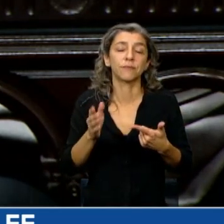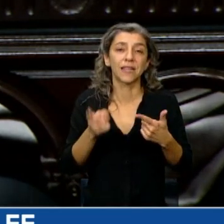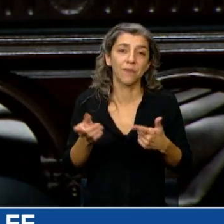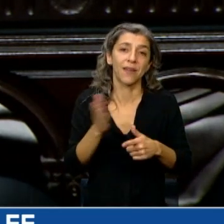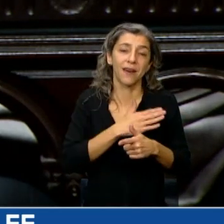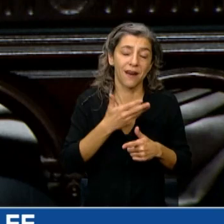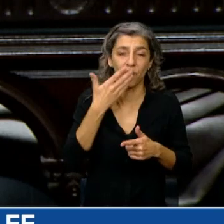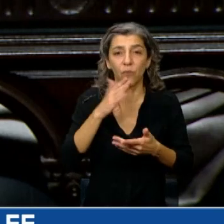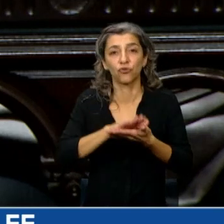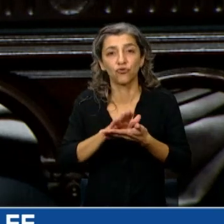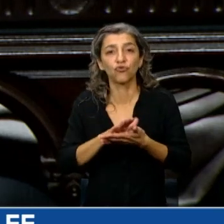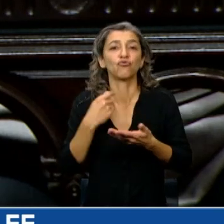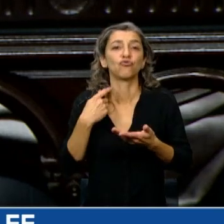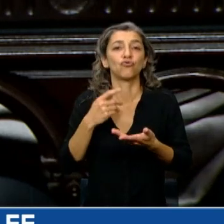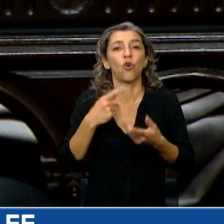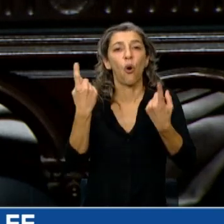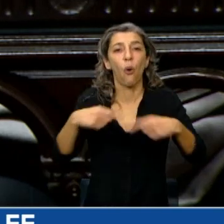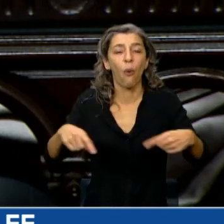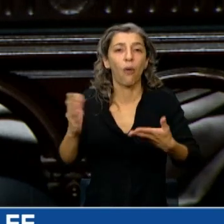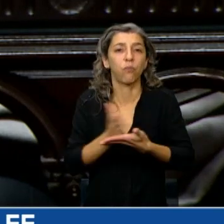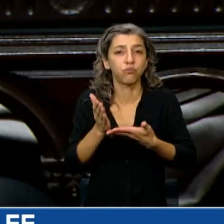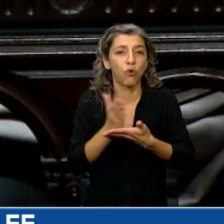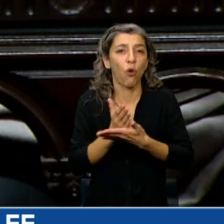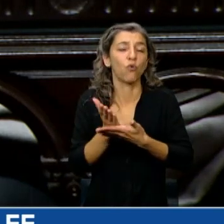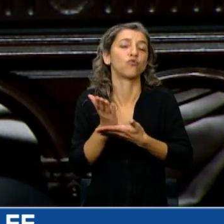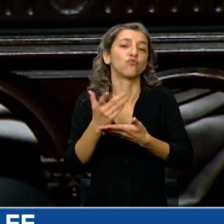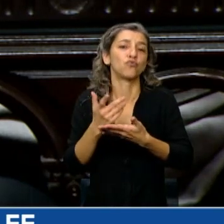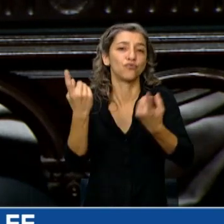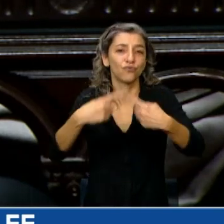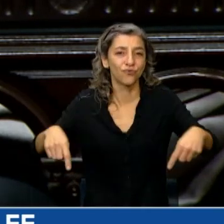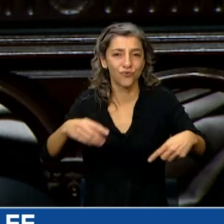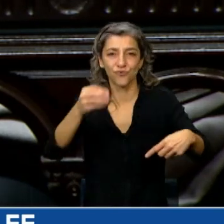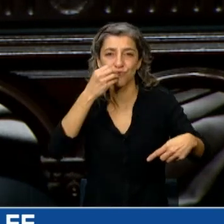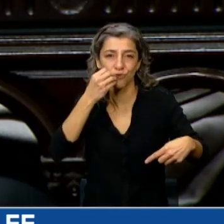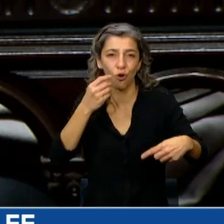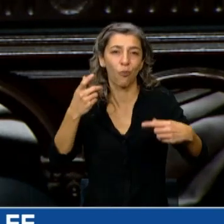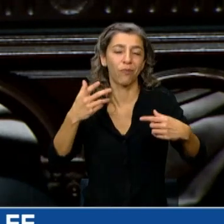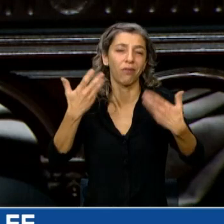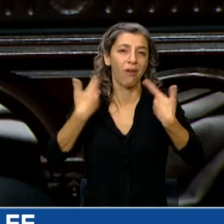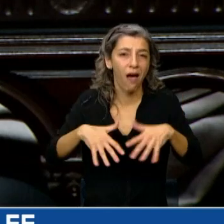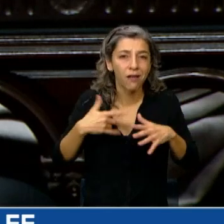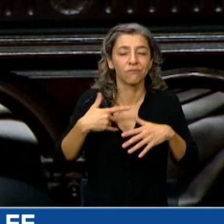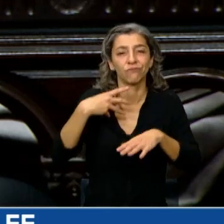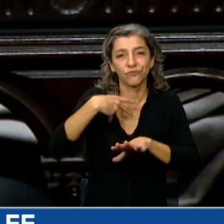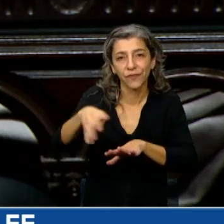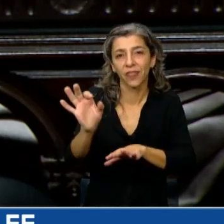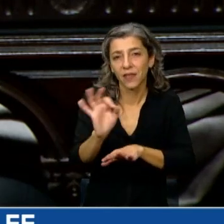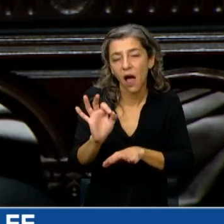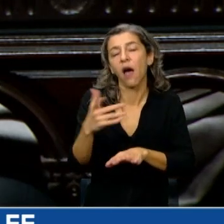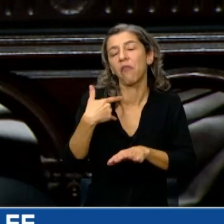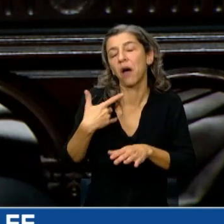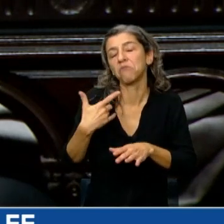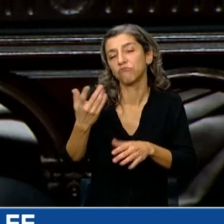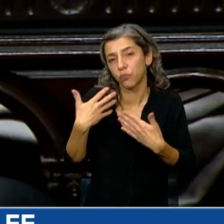productos orgánicos, mencionó la diputada Costa más de una década de proyectos alrededor de ese tema. Cuando hablamos